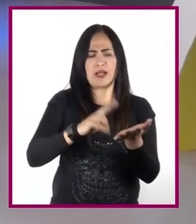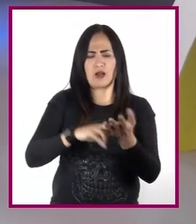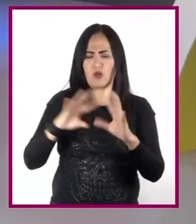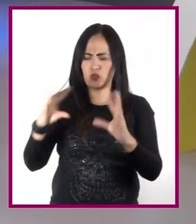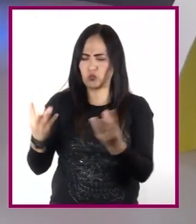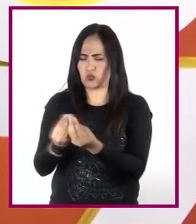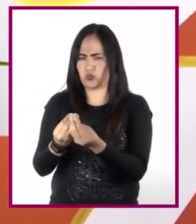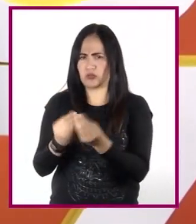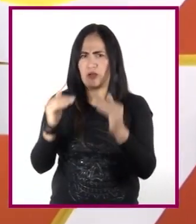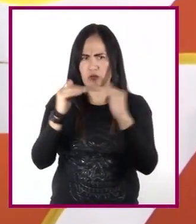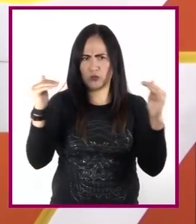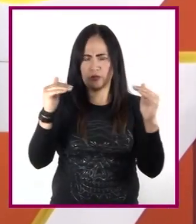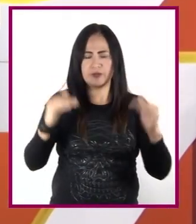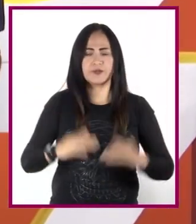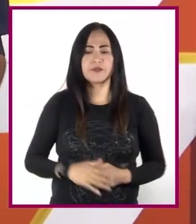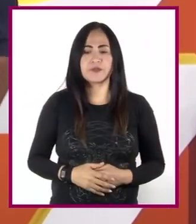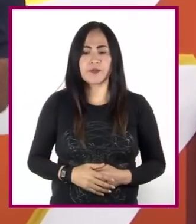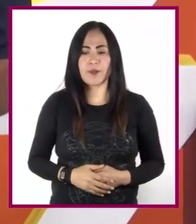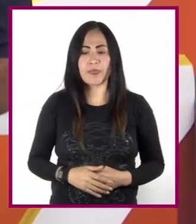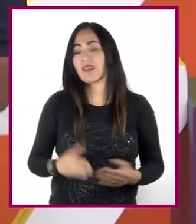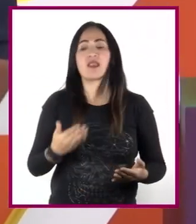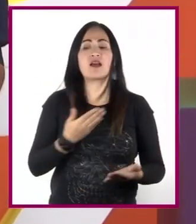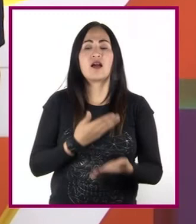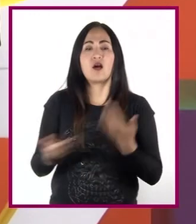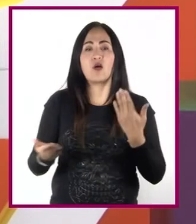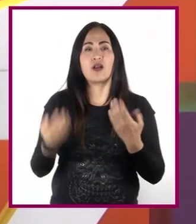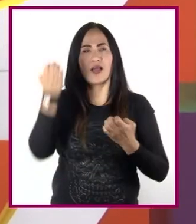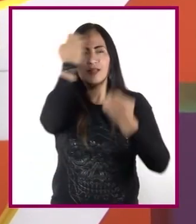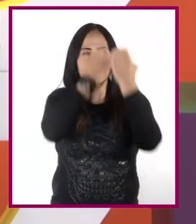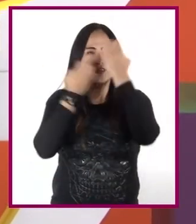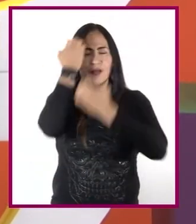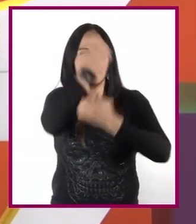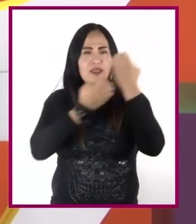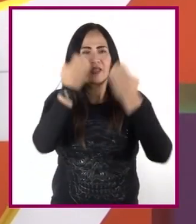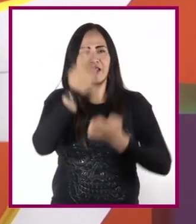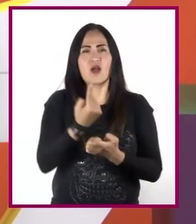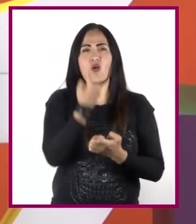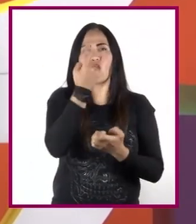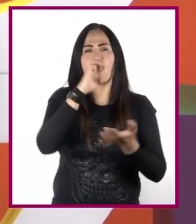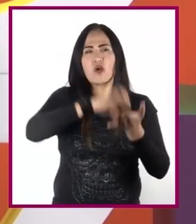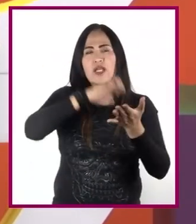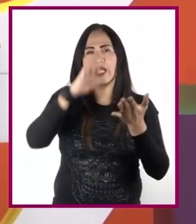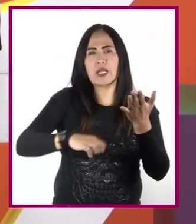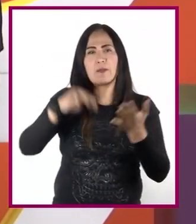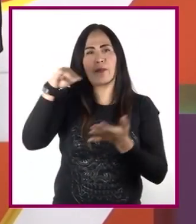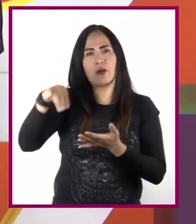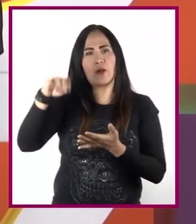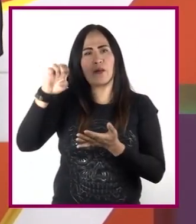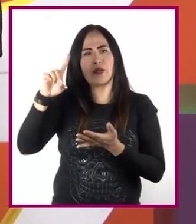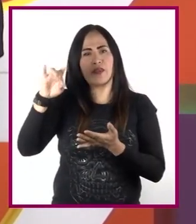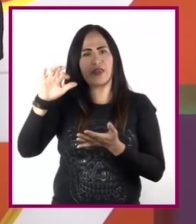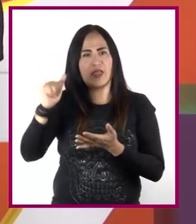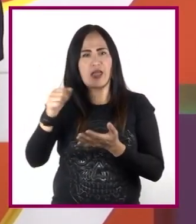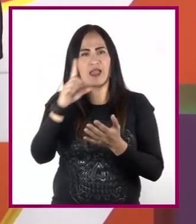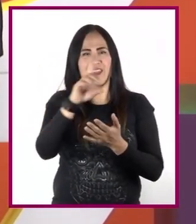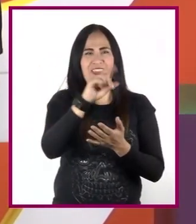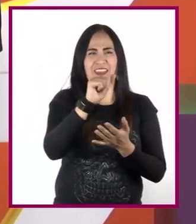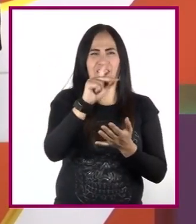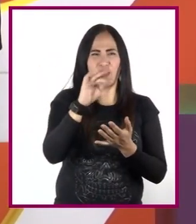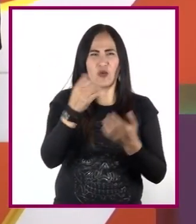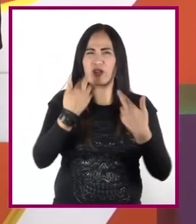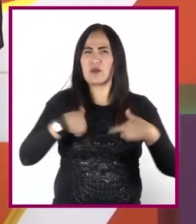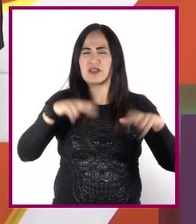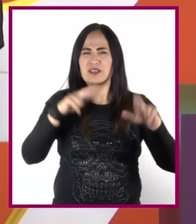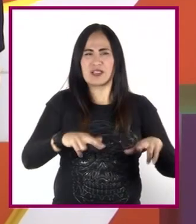datos numéricos. Ahora vamos a analizar un caso en el que la media se usa como dato representativo de un conjunto